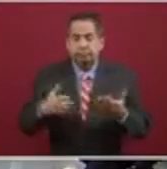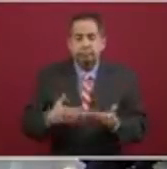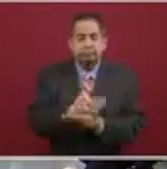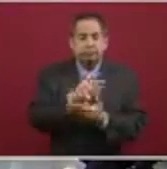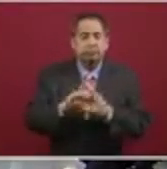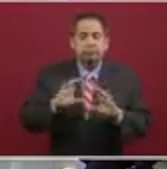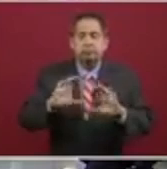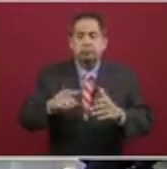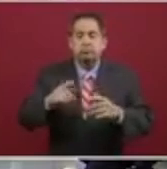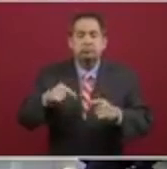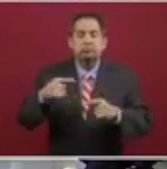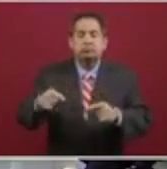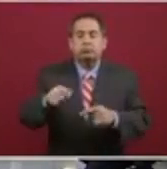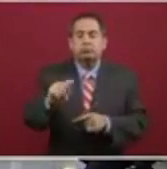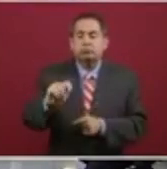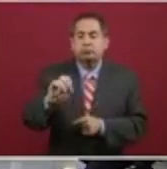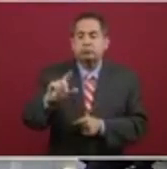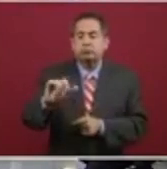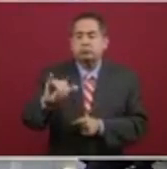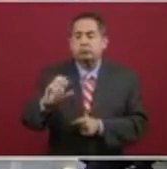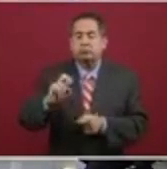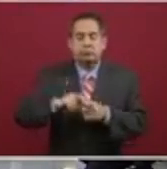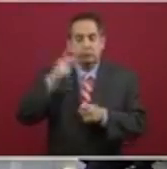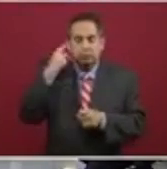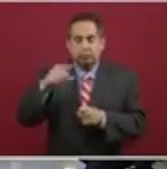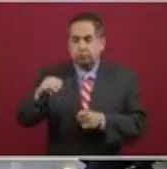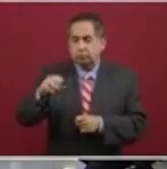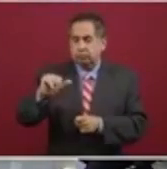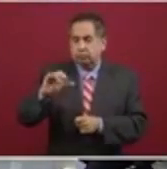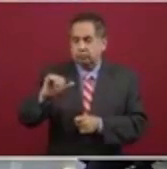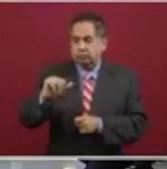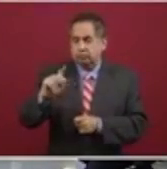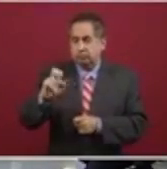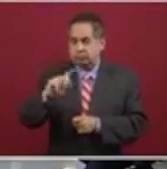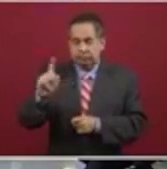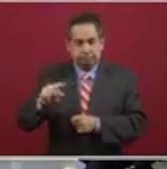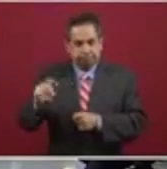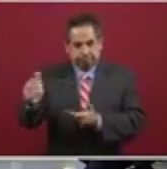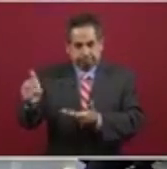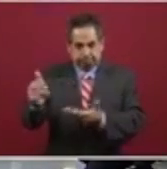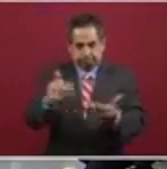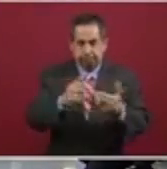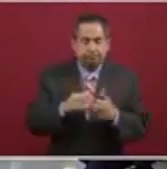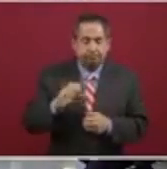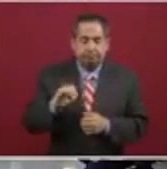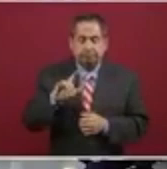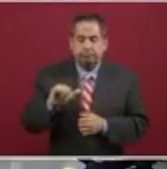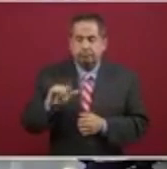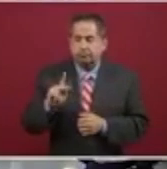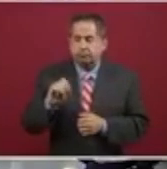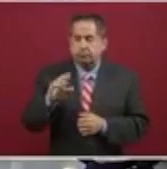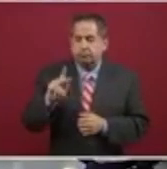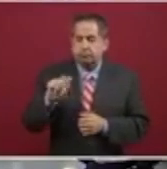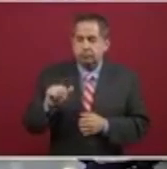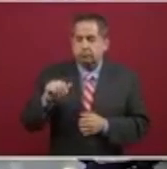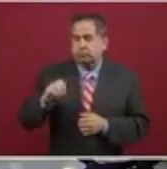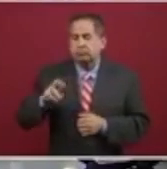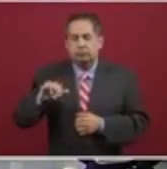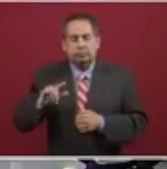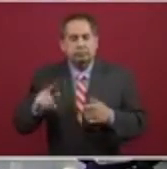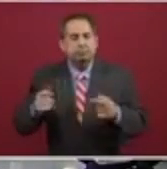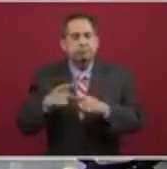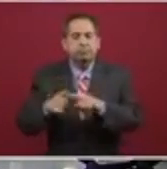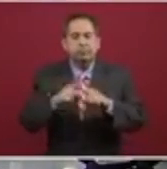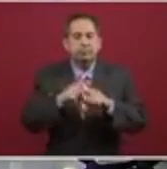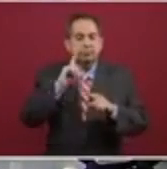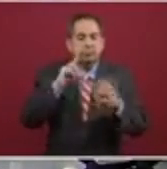la comunidad de Tolacinco, Puebla, María del Rosario Pérez Mejorada y Cecilia Popoca Morales, igualmente